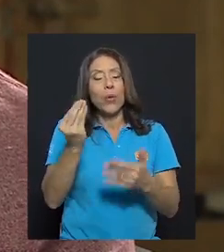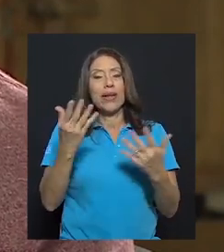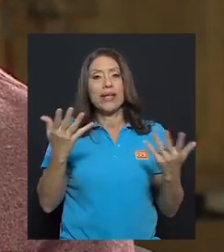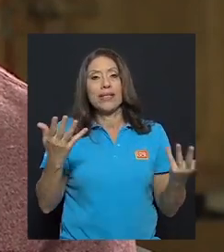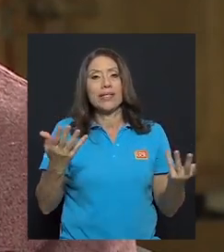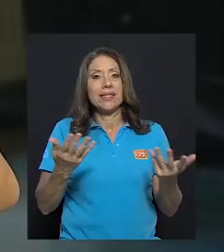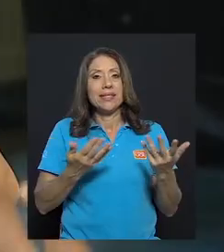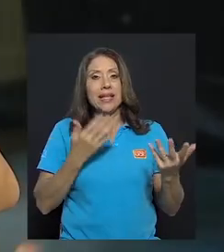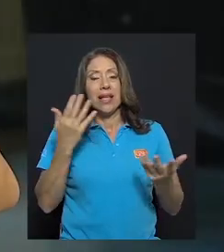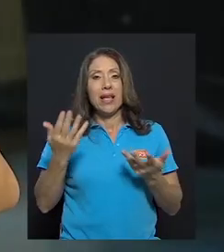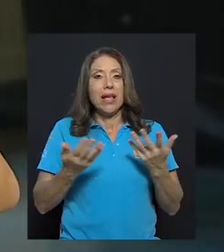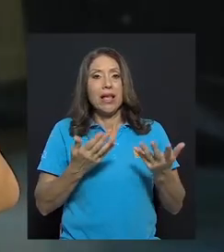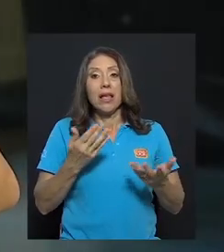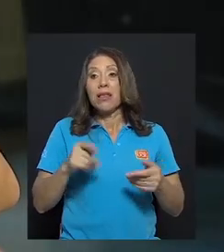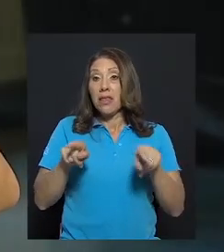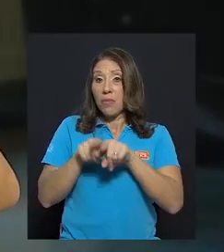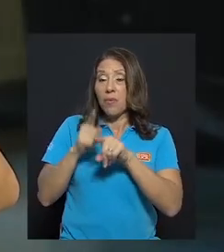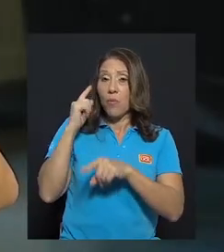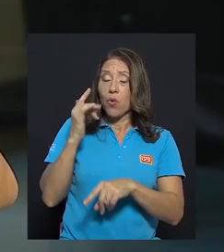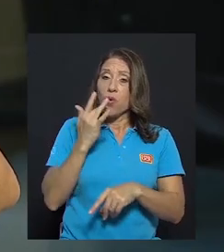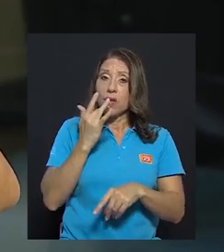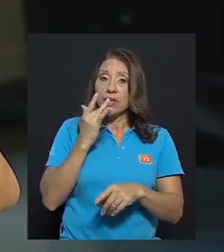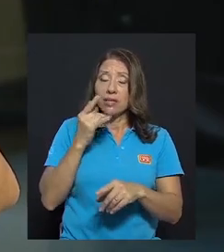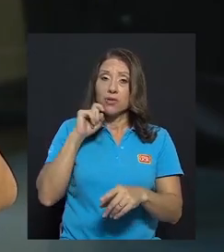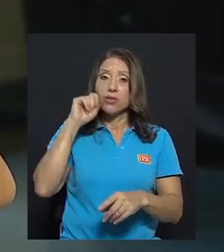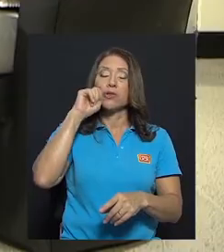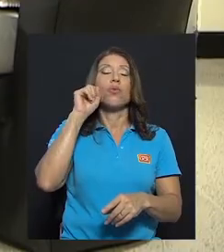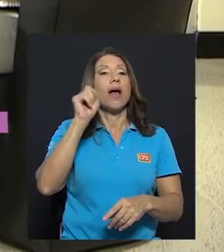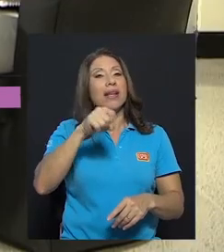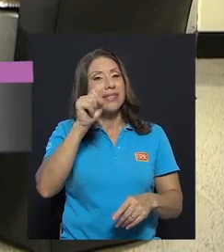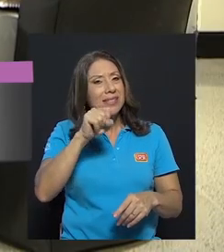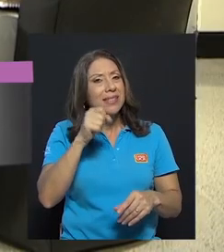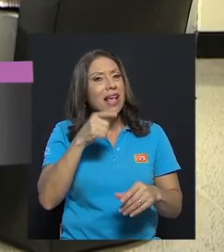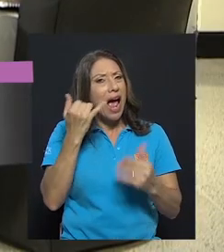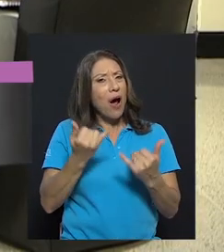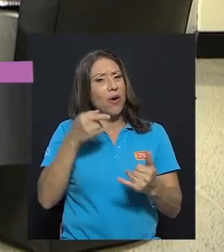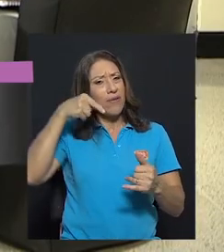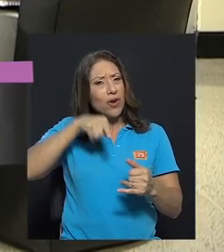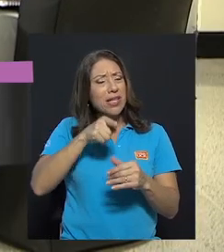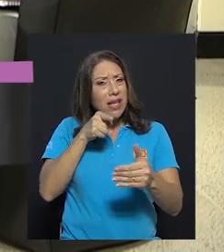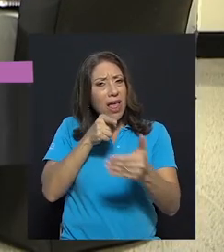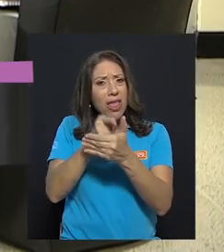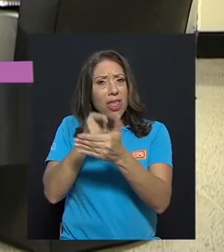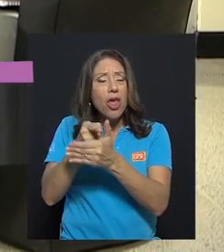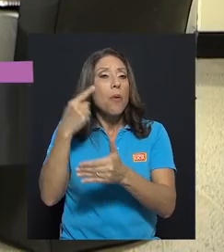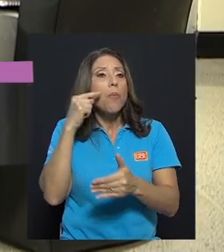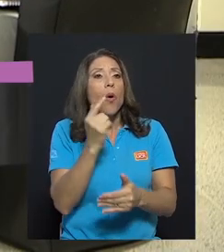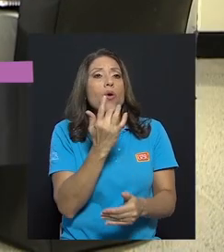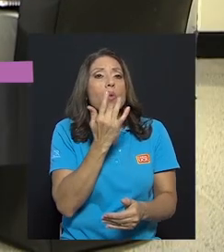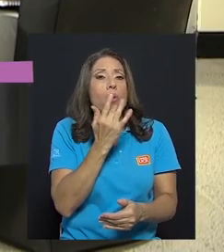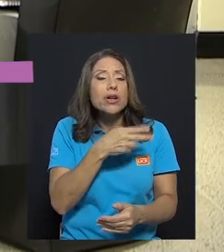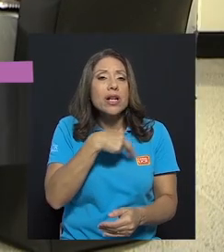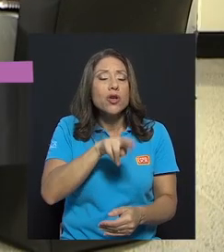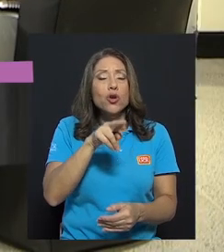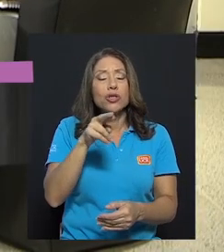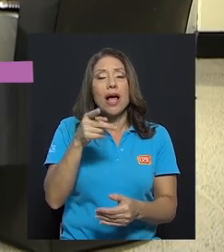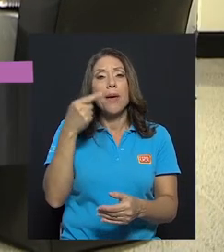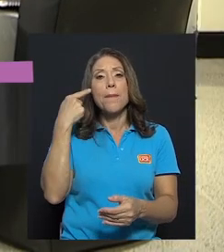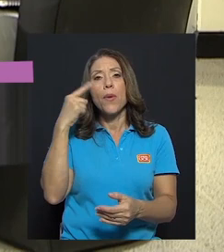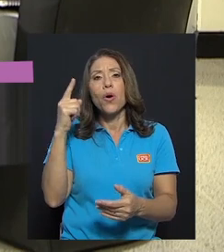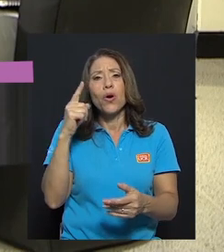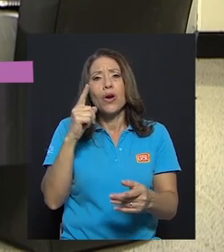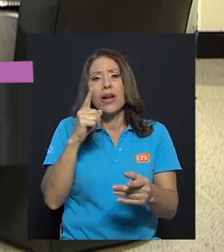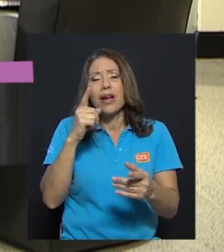una, contra una minoría, un grupo sexual. Social específico, uh-huh. Por su orientación sexual, por su orientación religiosa, por su ideología